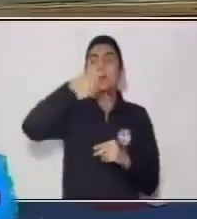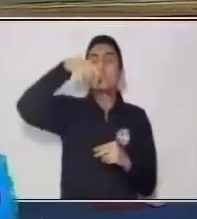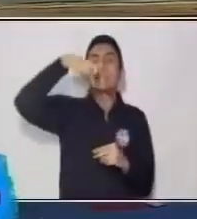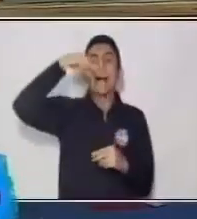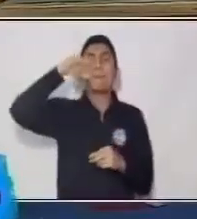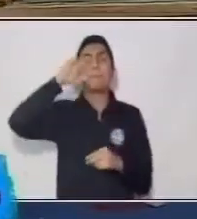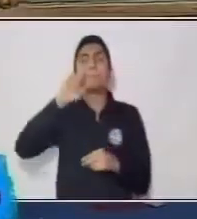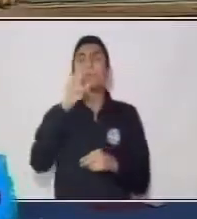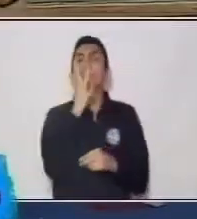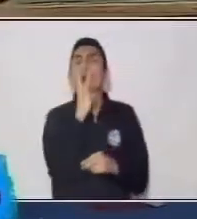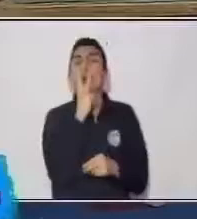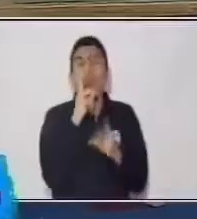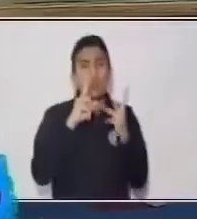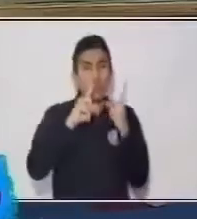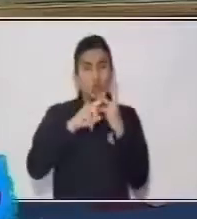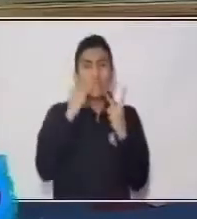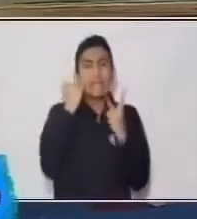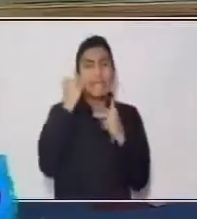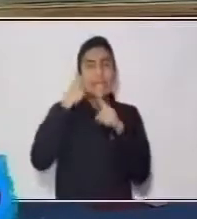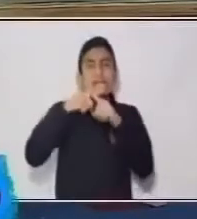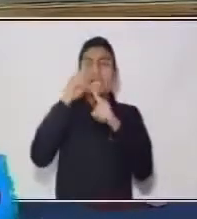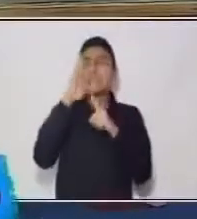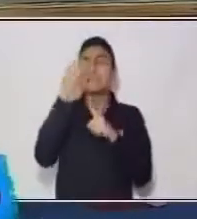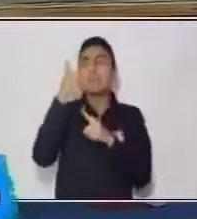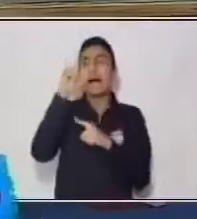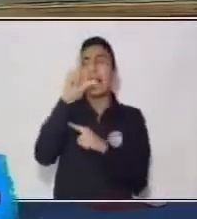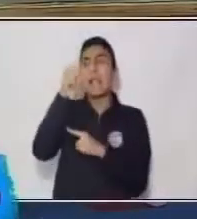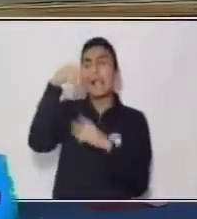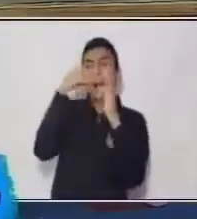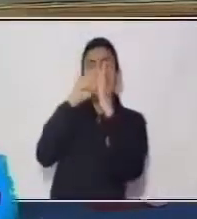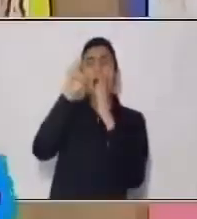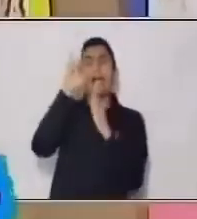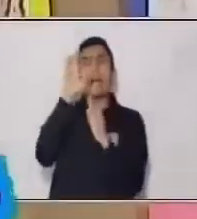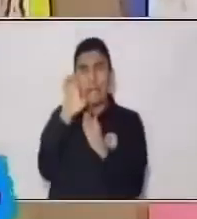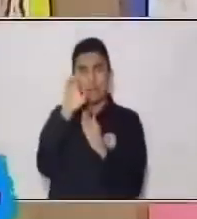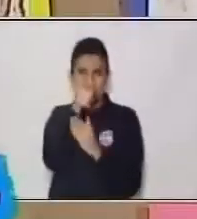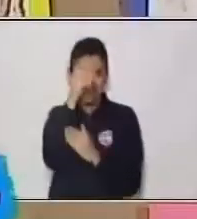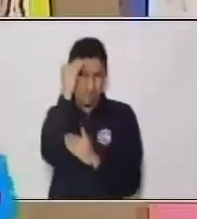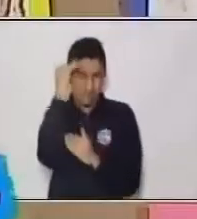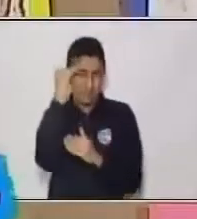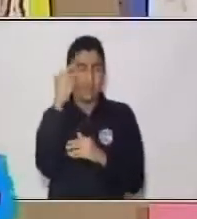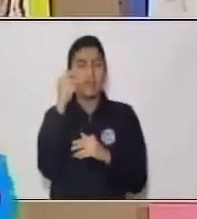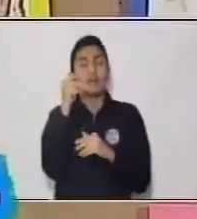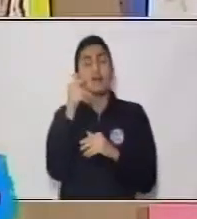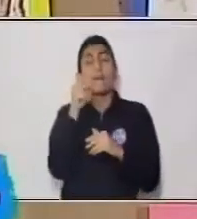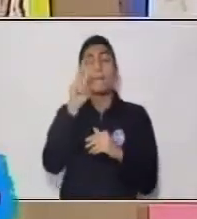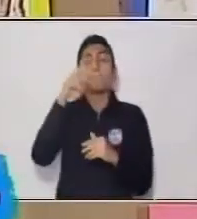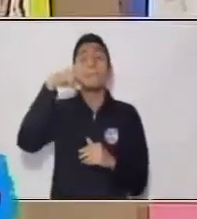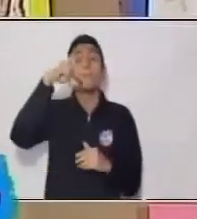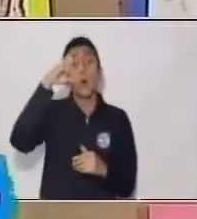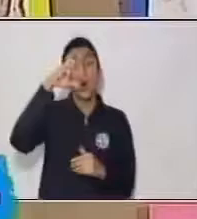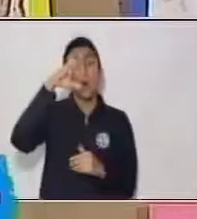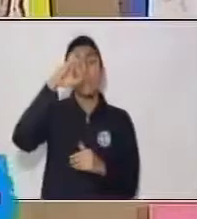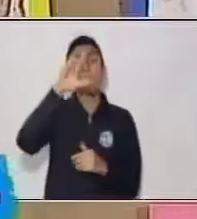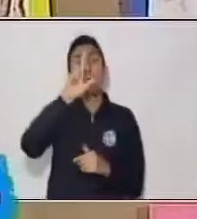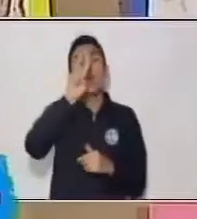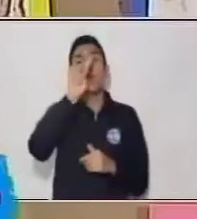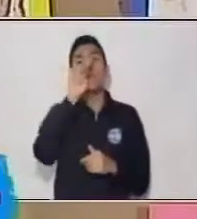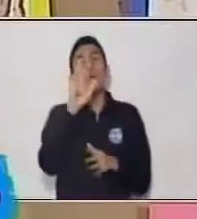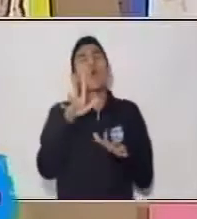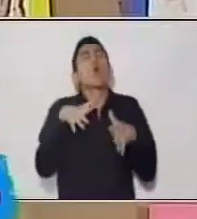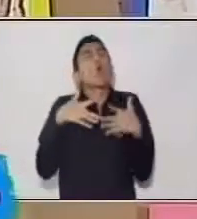cuenta que este cuento pues cuenta mucha mitología, cuenta mitos, ¿verdad?, de cómo